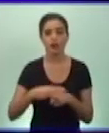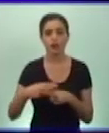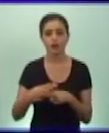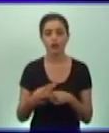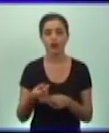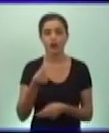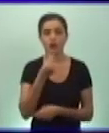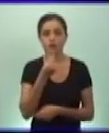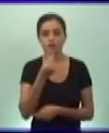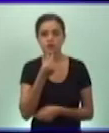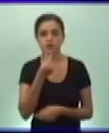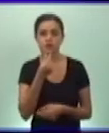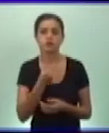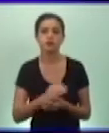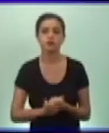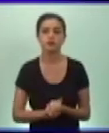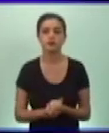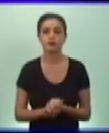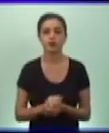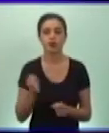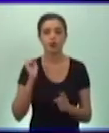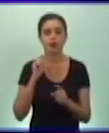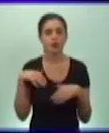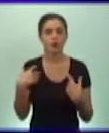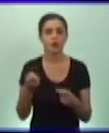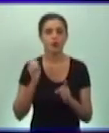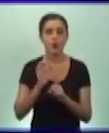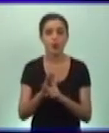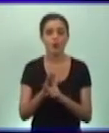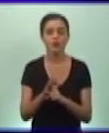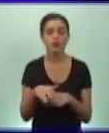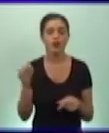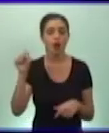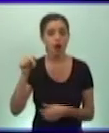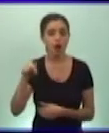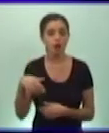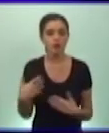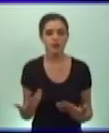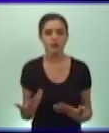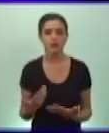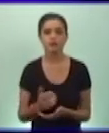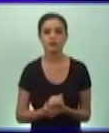envejecimiento poblacional, en qué momento comenzó y cómo se está comportando en la actualidad. Vayamos a la diapositiva.